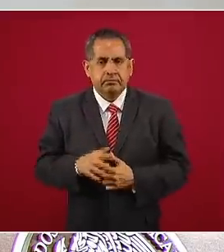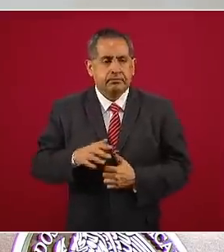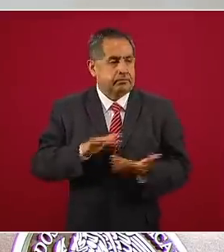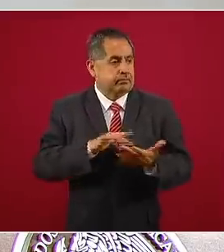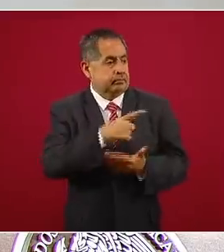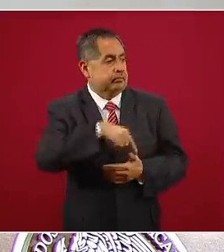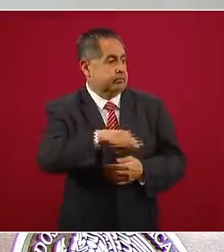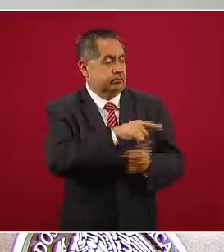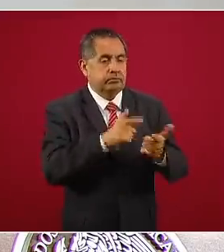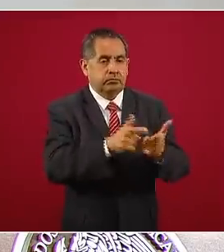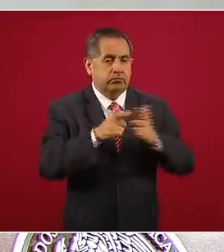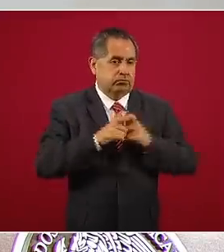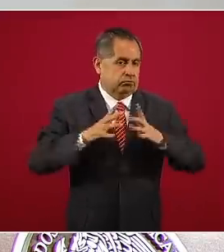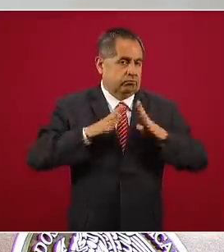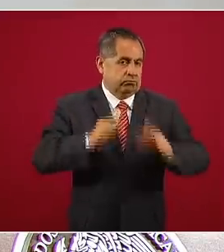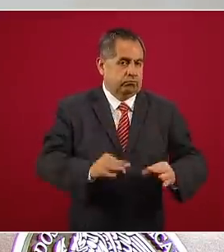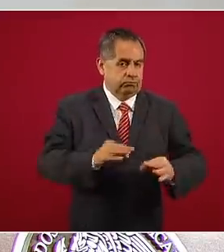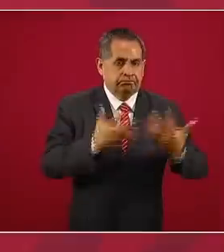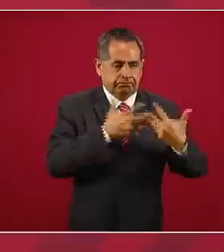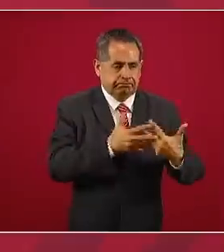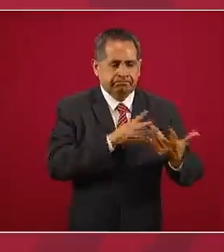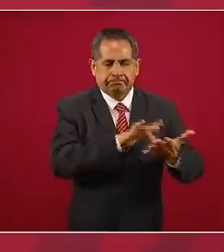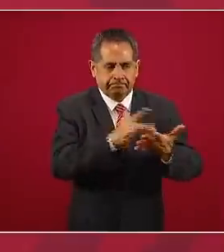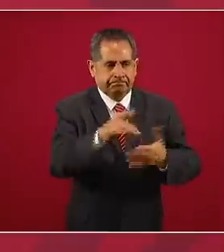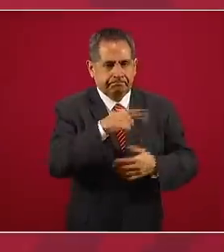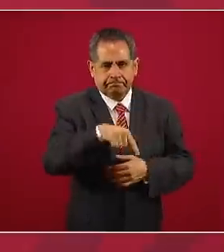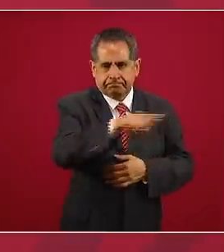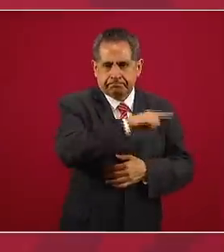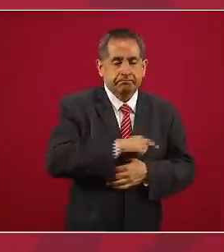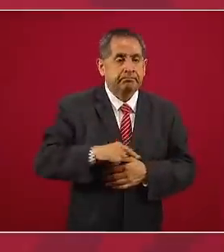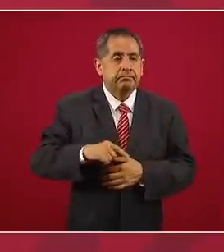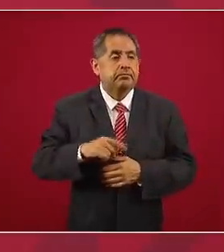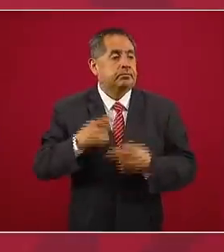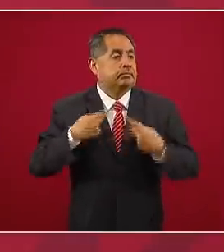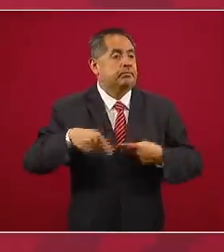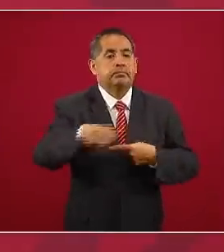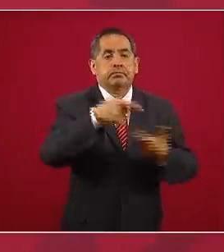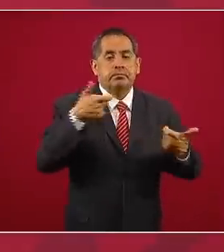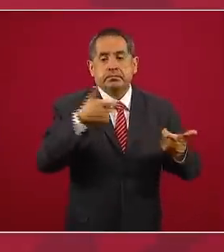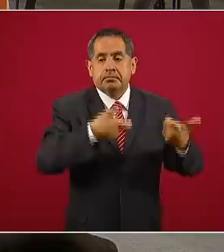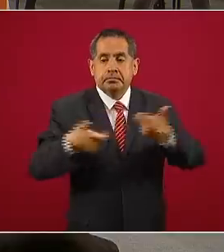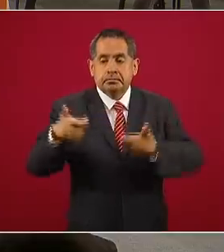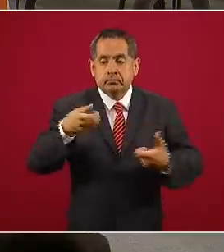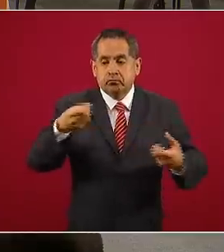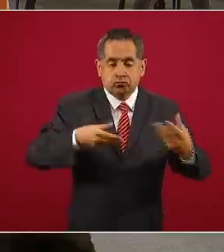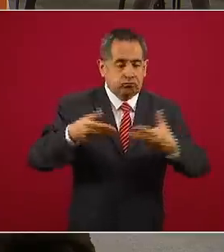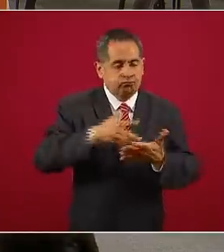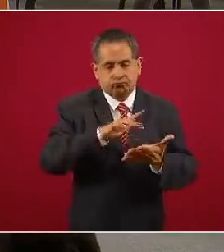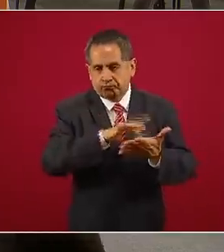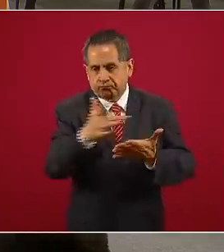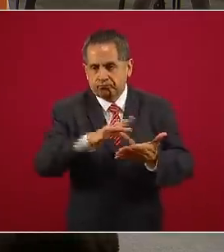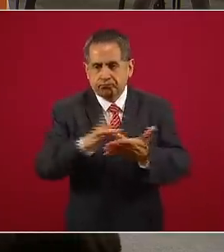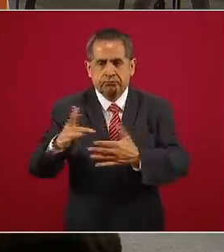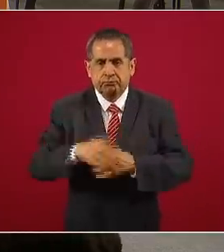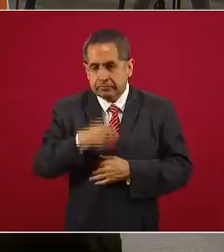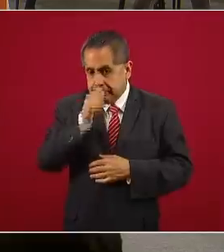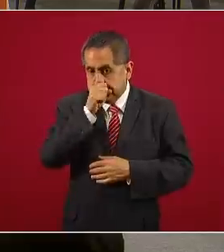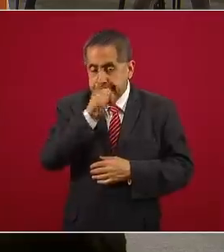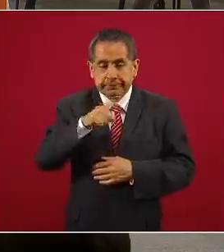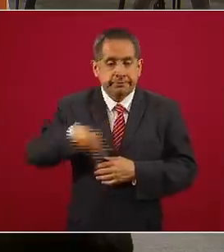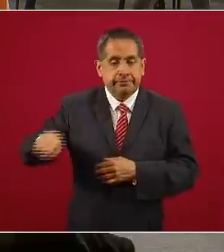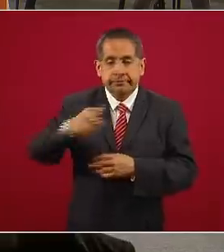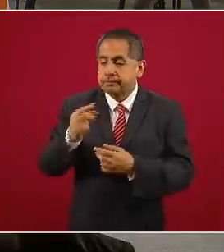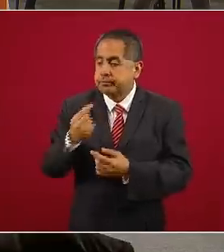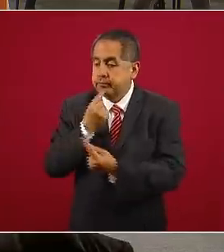patronato por su inquebrantable compromiso gracias a todos nuestros patrocinadores gracias en especial a todos los niños con